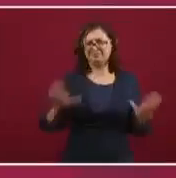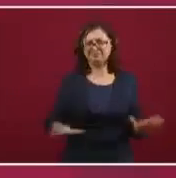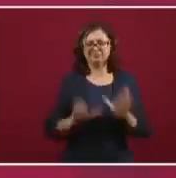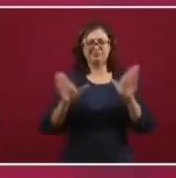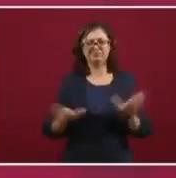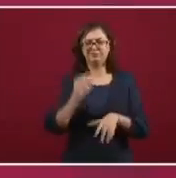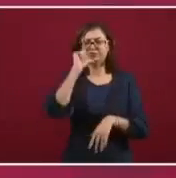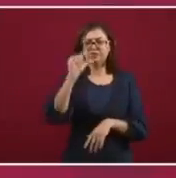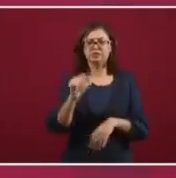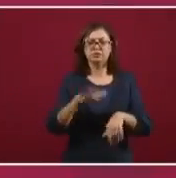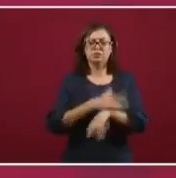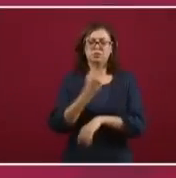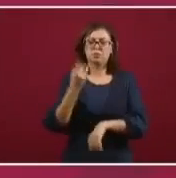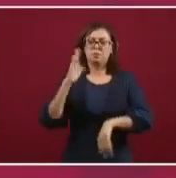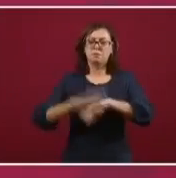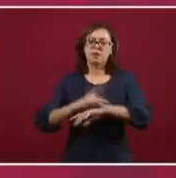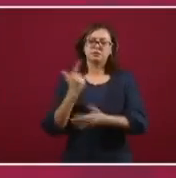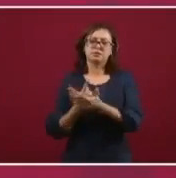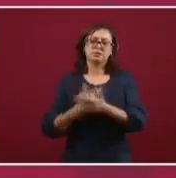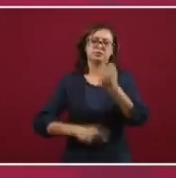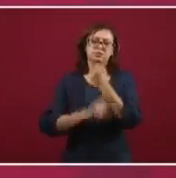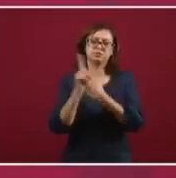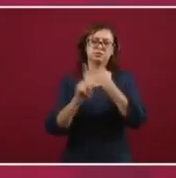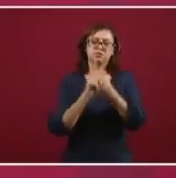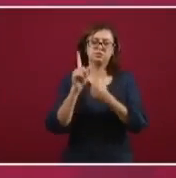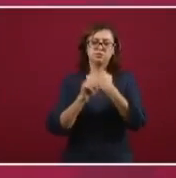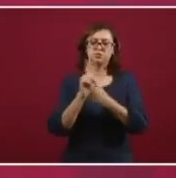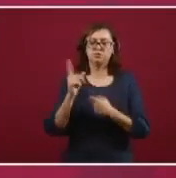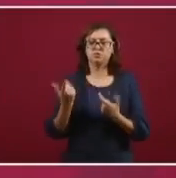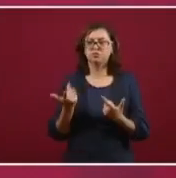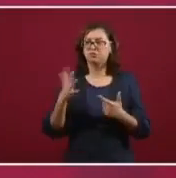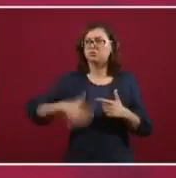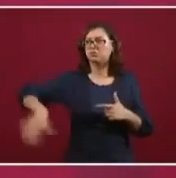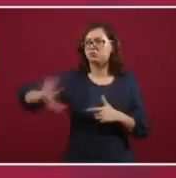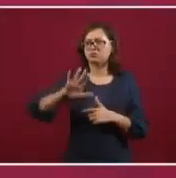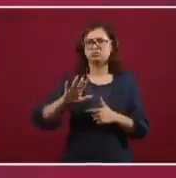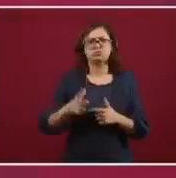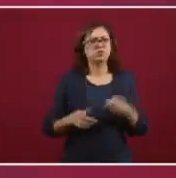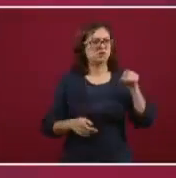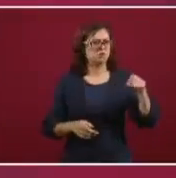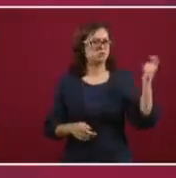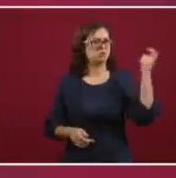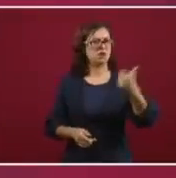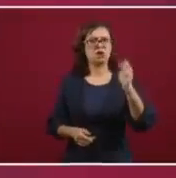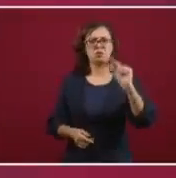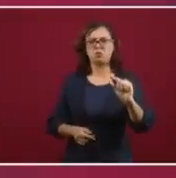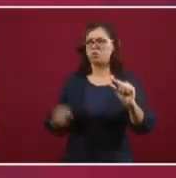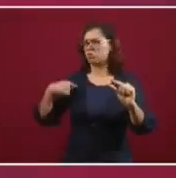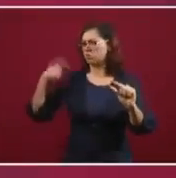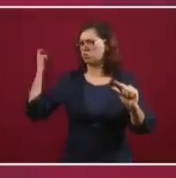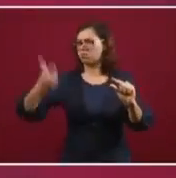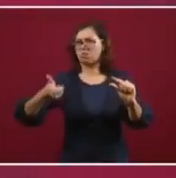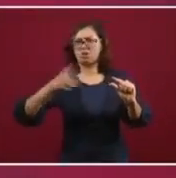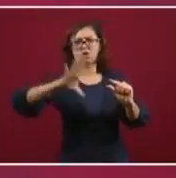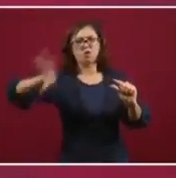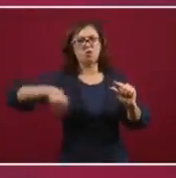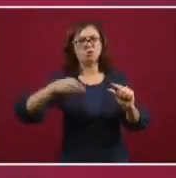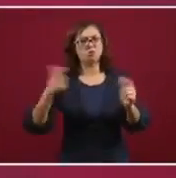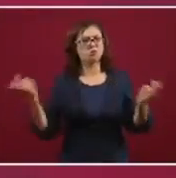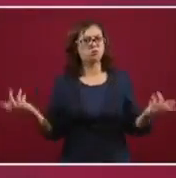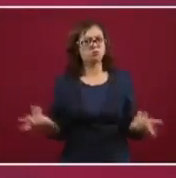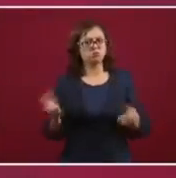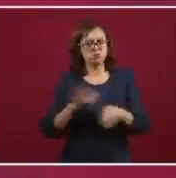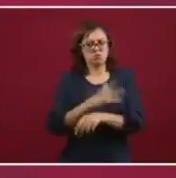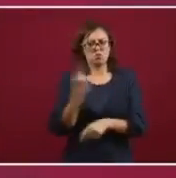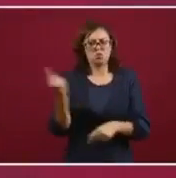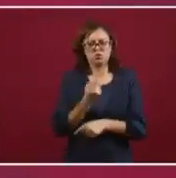genera un problema pues de índole filosófica a la sociedad y por qué yo contribuyo y por qué yo no, si prácticamente para ser